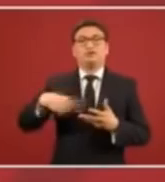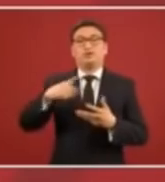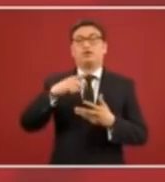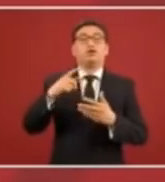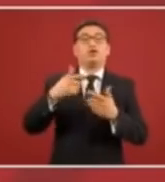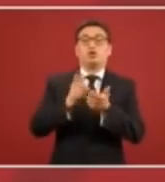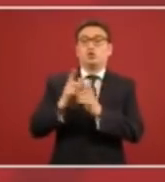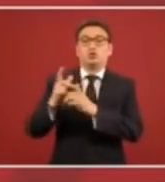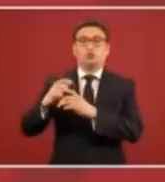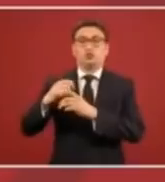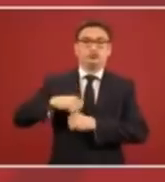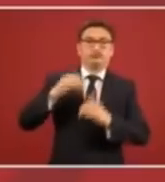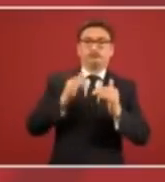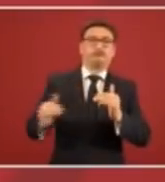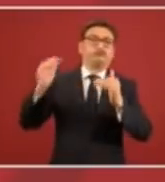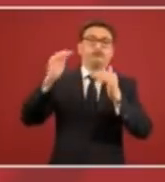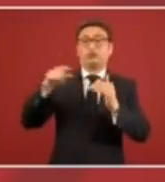arriba.